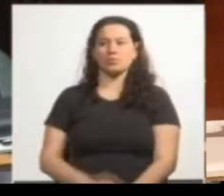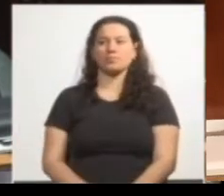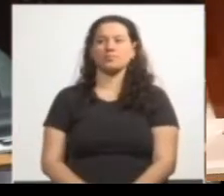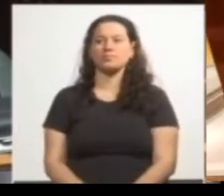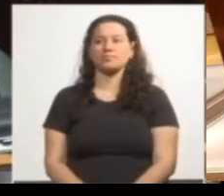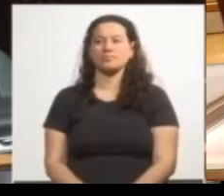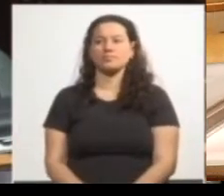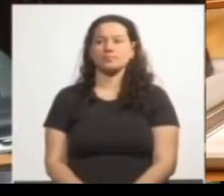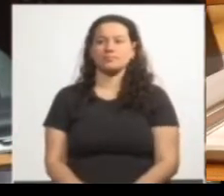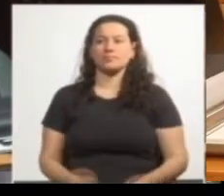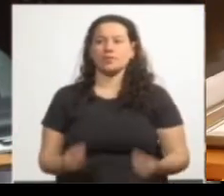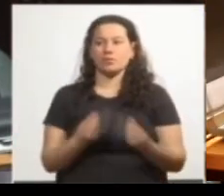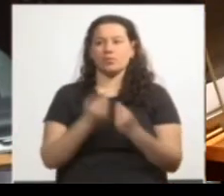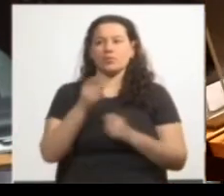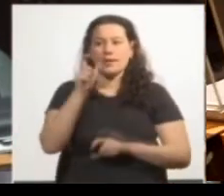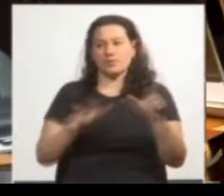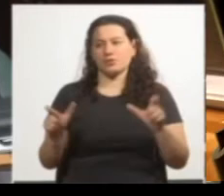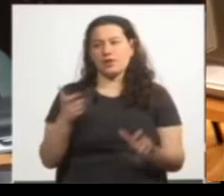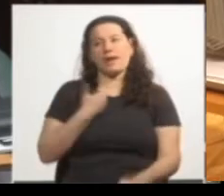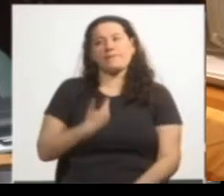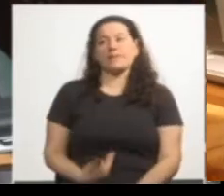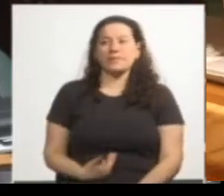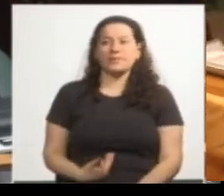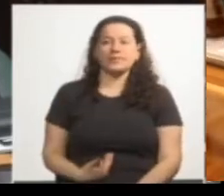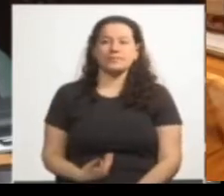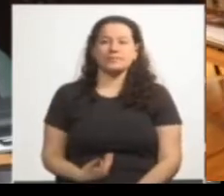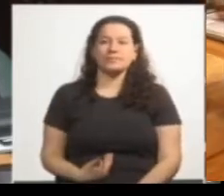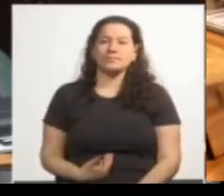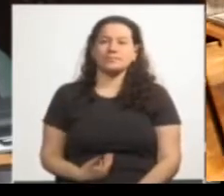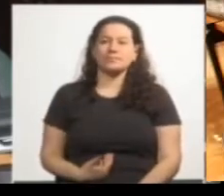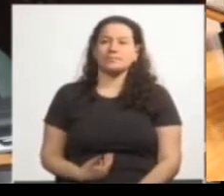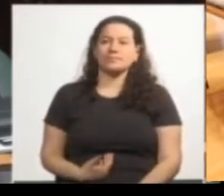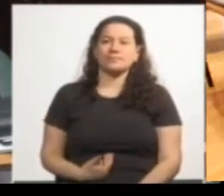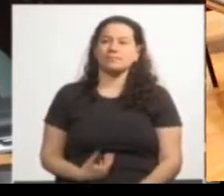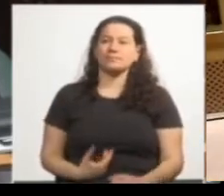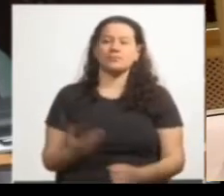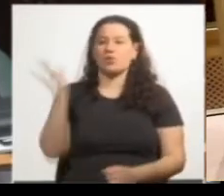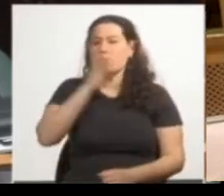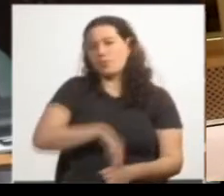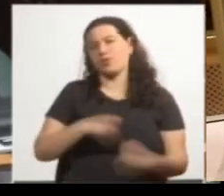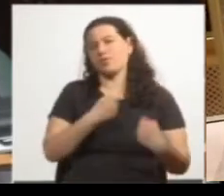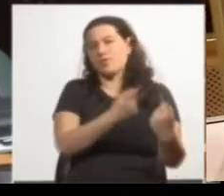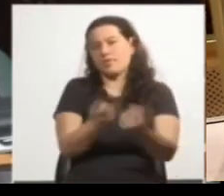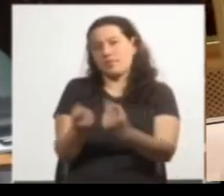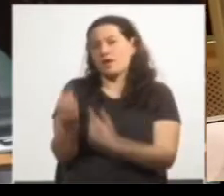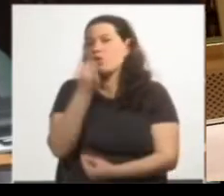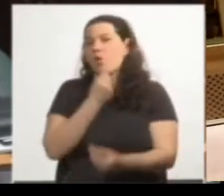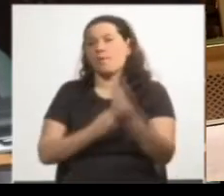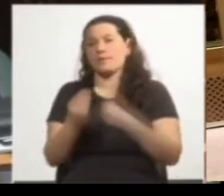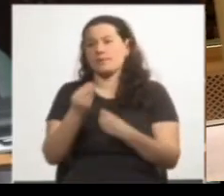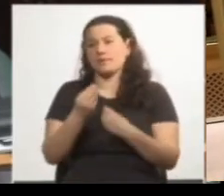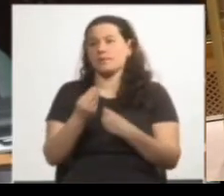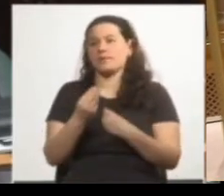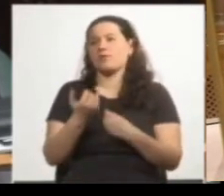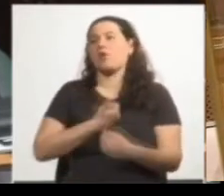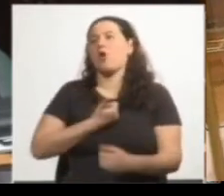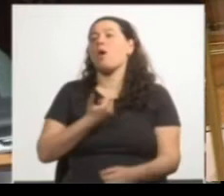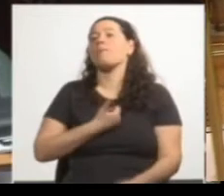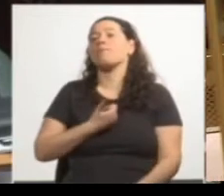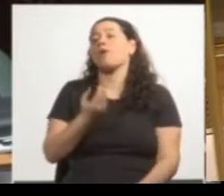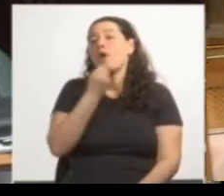y muchos compatriotas que lamentablemente no pudieron llevar un plato de comida a su casa lo tuvieron que conseguir en una olla